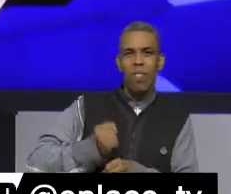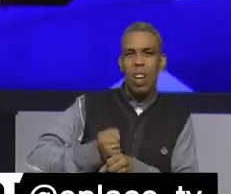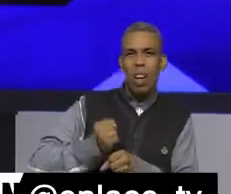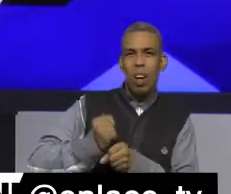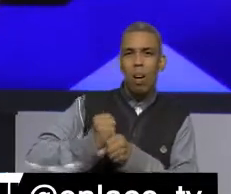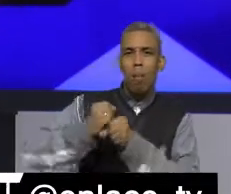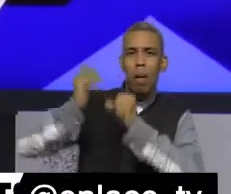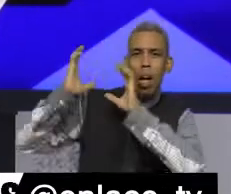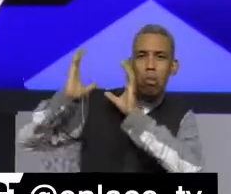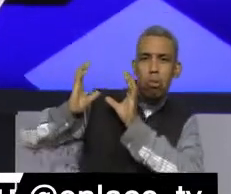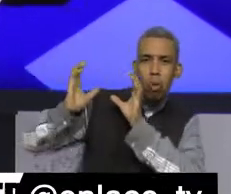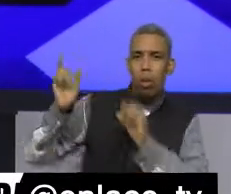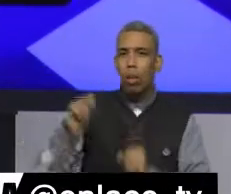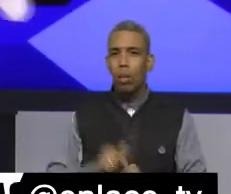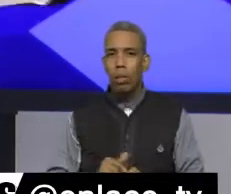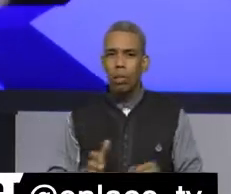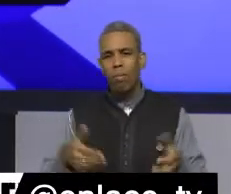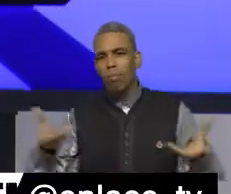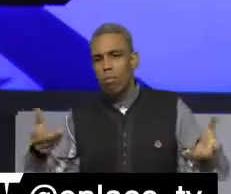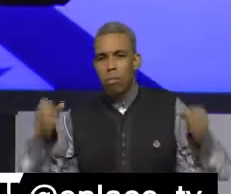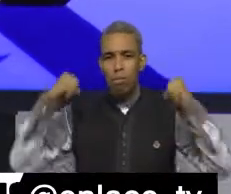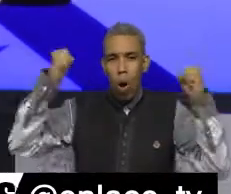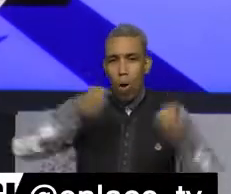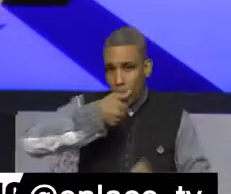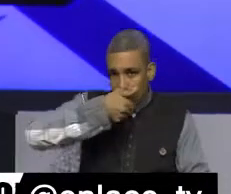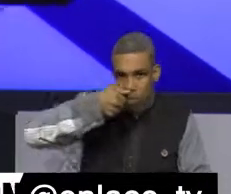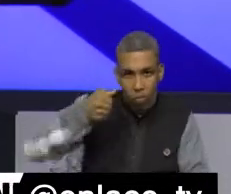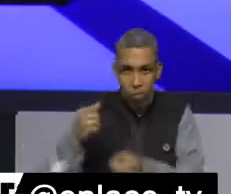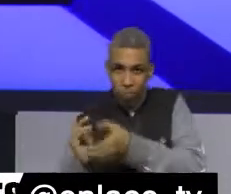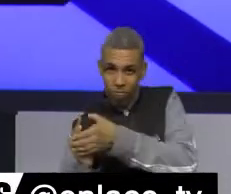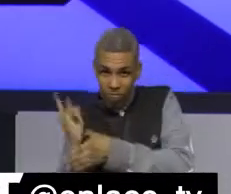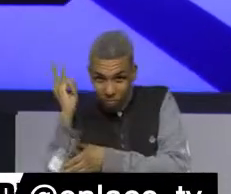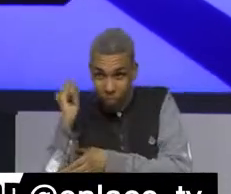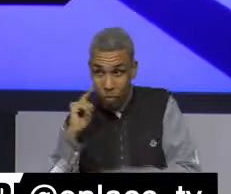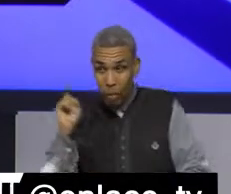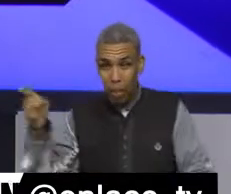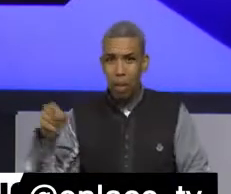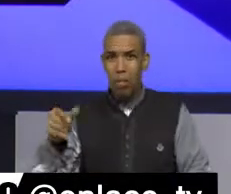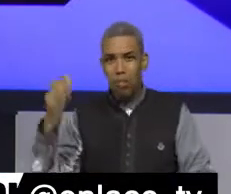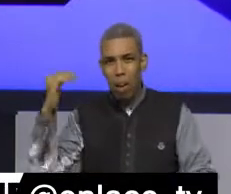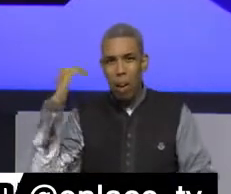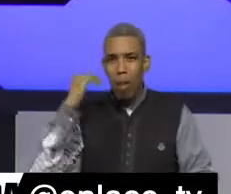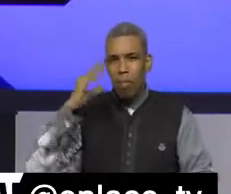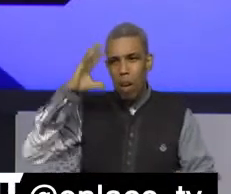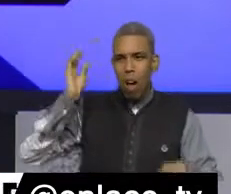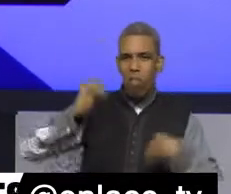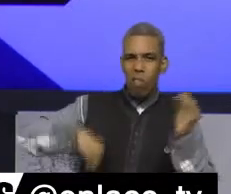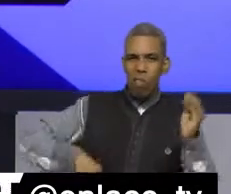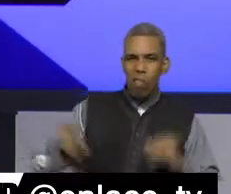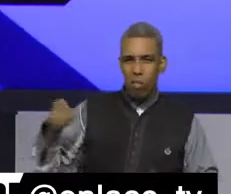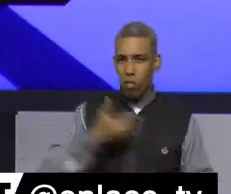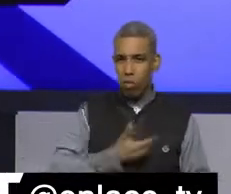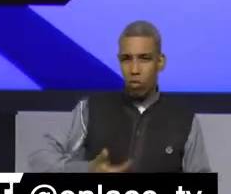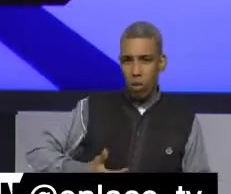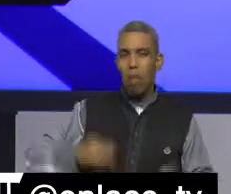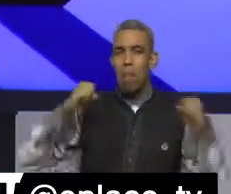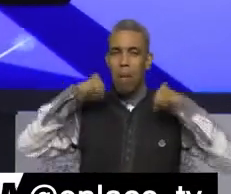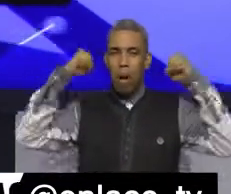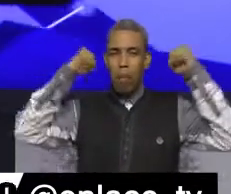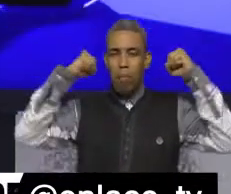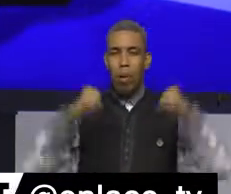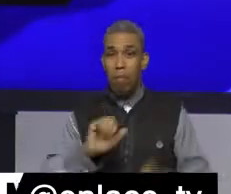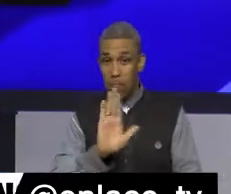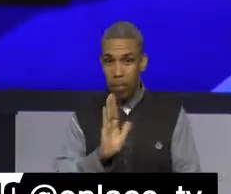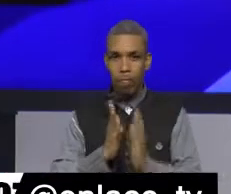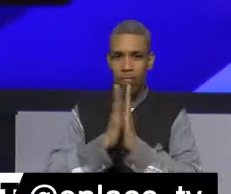garantías de seguridad para sus líderes y también que implemente los acuerdos pactados. En instantes, el desarrollo de estas y otras noticias del